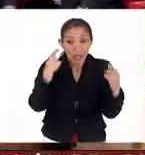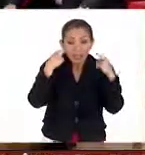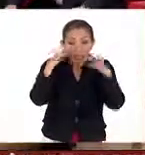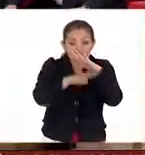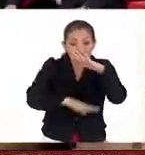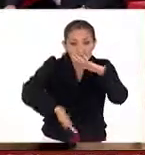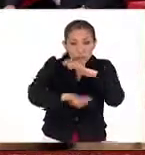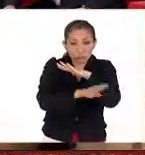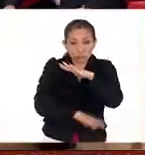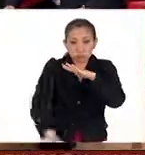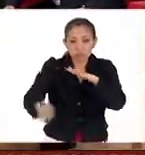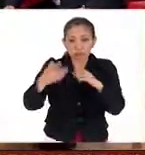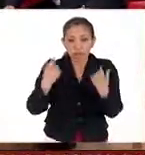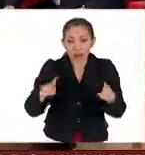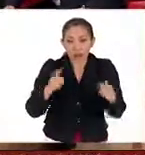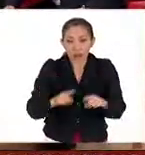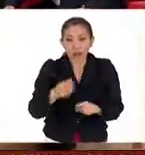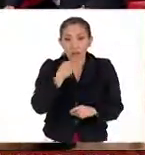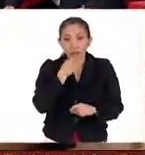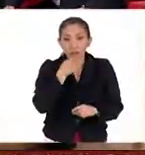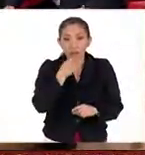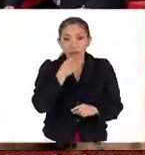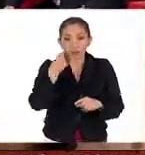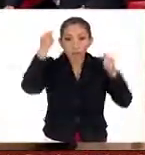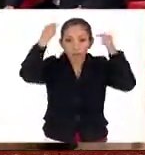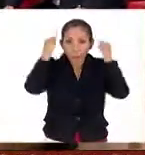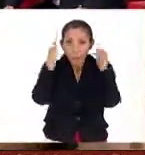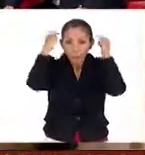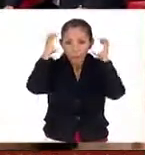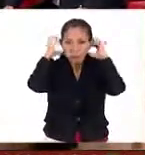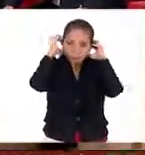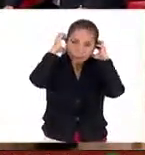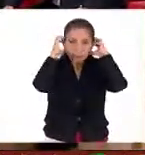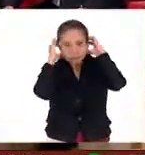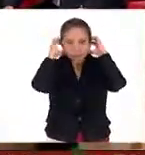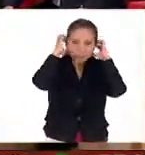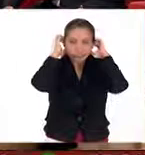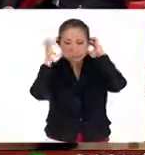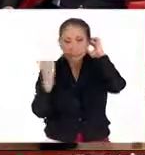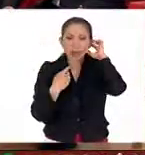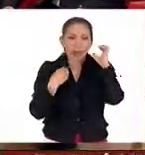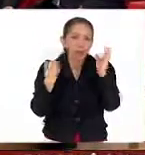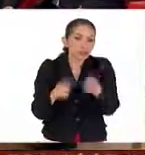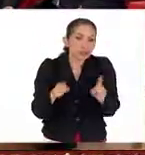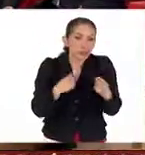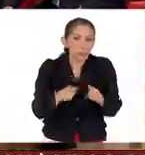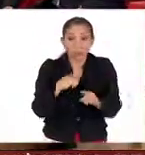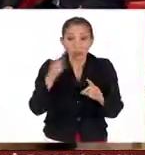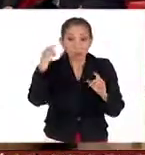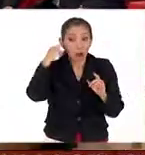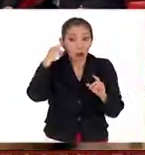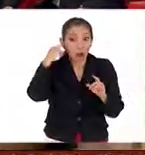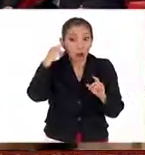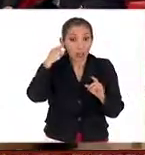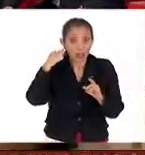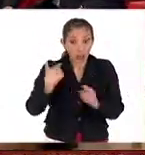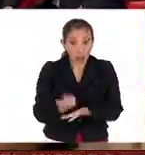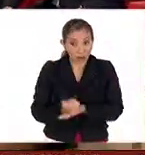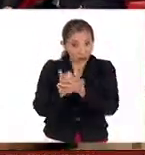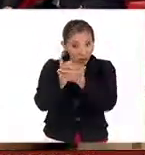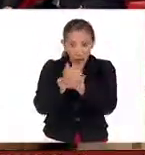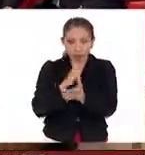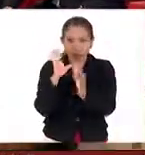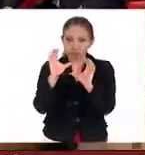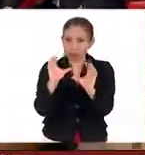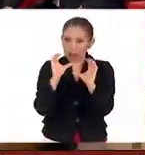cimentación en cuanto a las pistas. Y que los niños dejen de estarse poniendo los audífonos, estar todo el día escuchando música a alto Sí, volumen. porque el oído no se repone, el oído hay que Exacto.